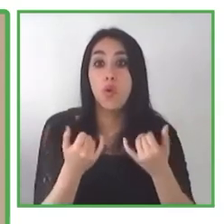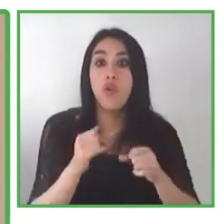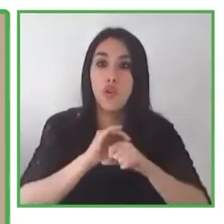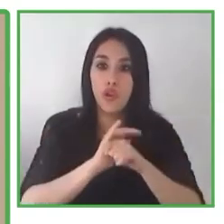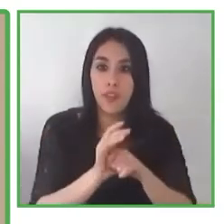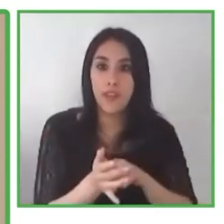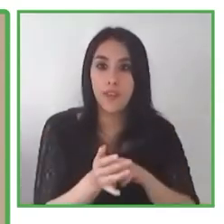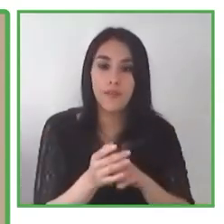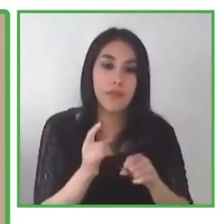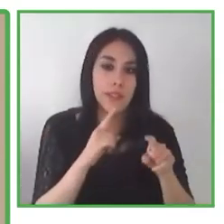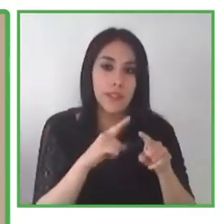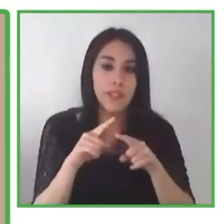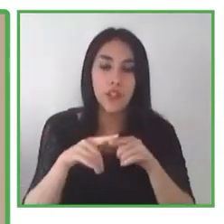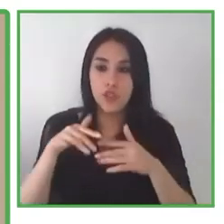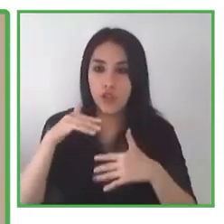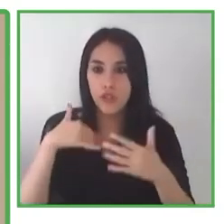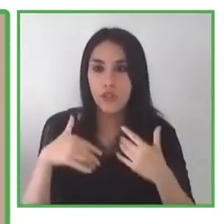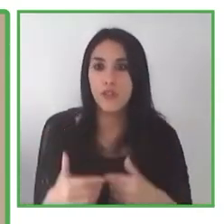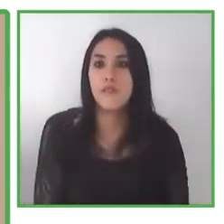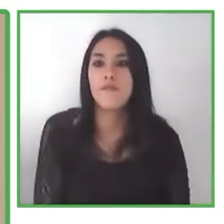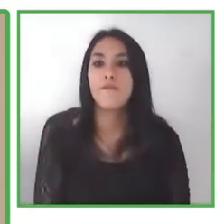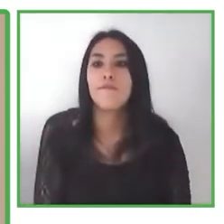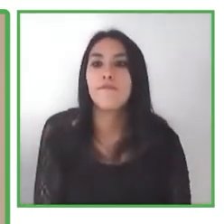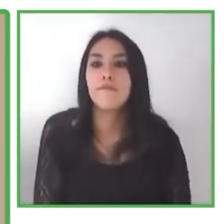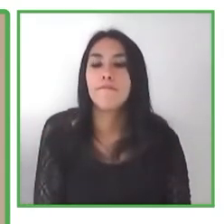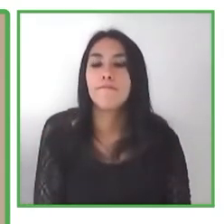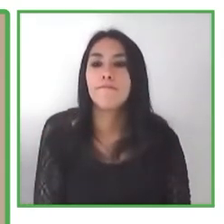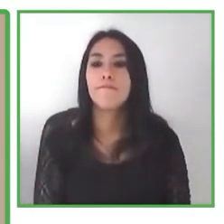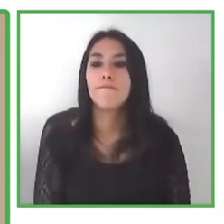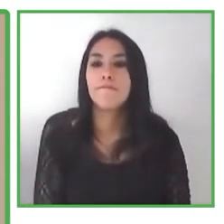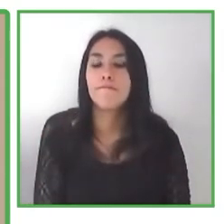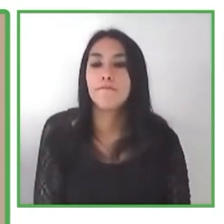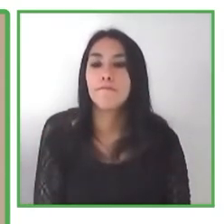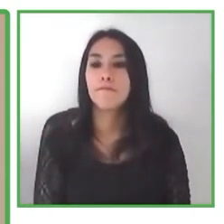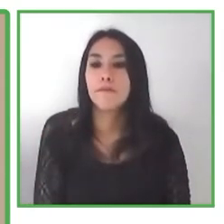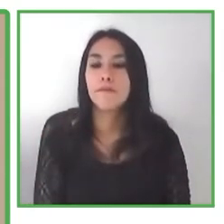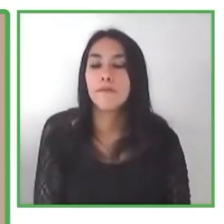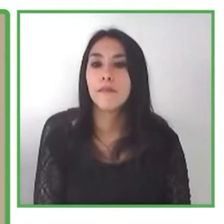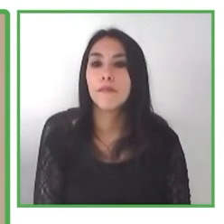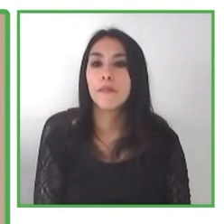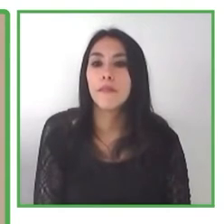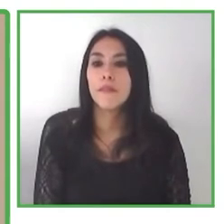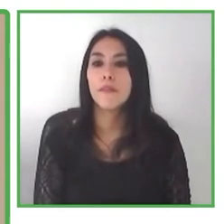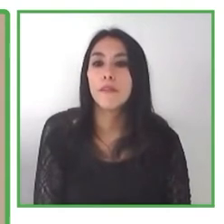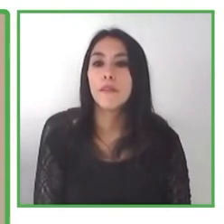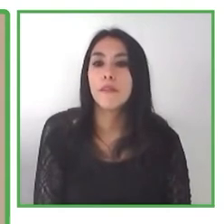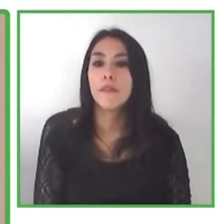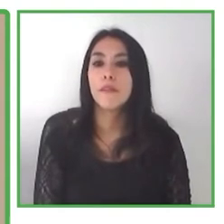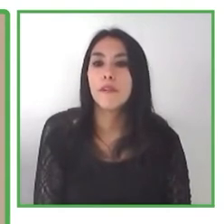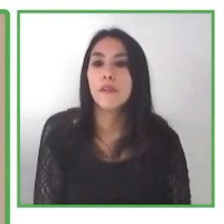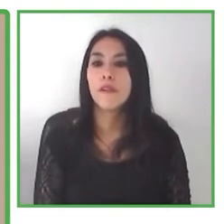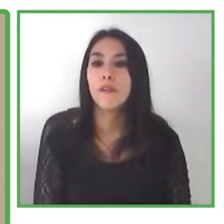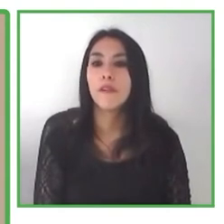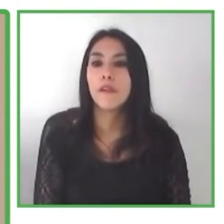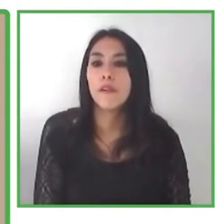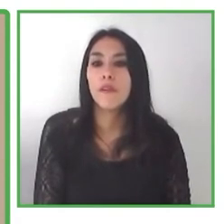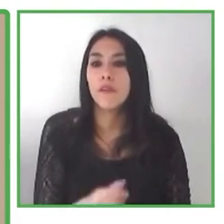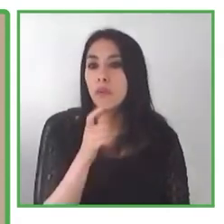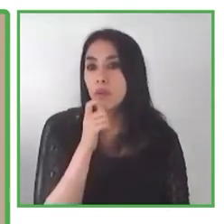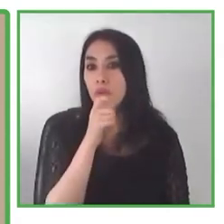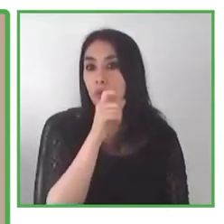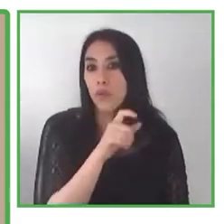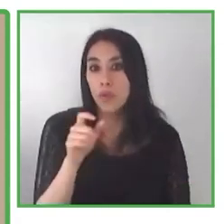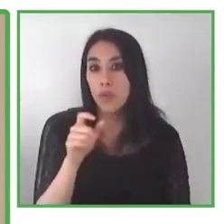ambientes se ha tenido a personas con discapacidad con diferentes niveles